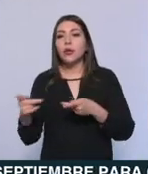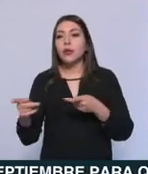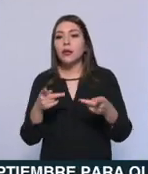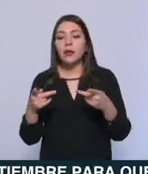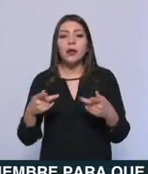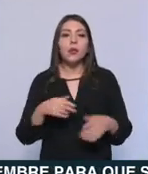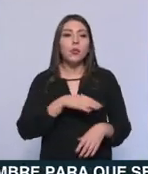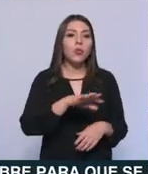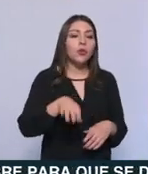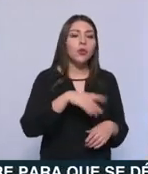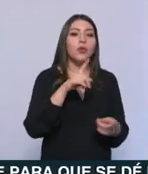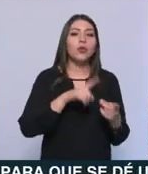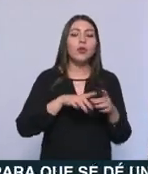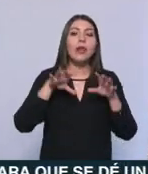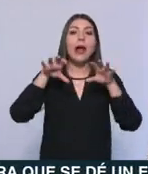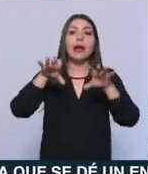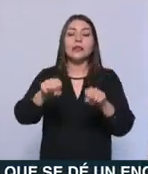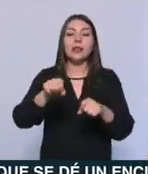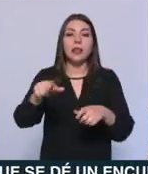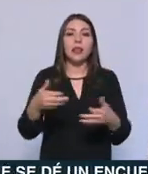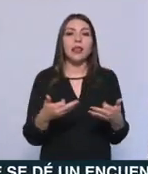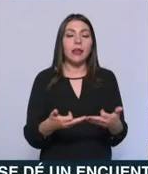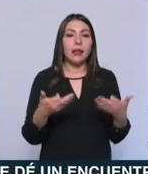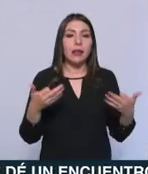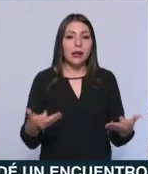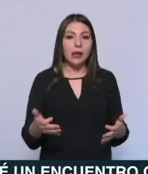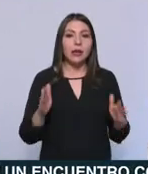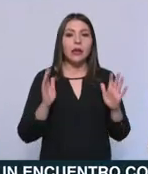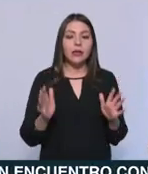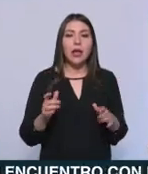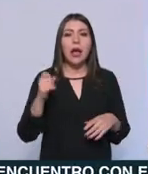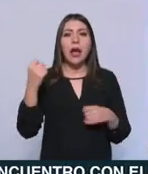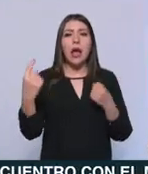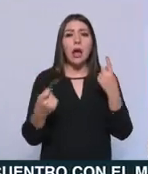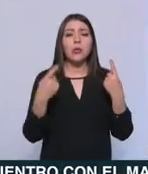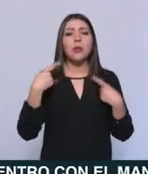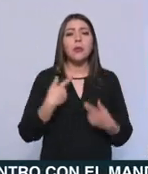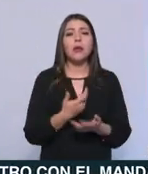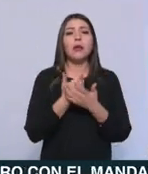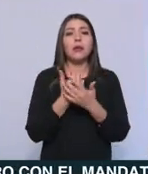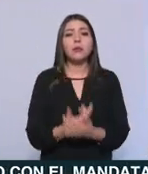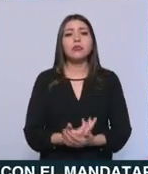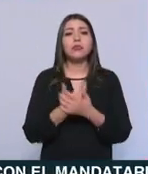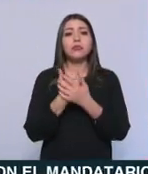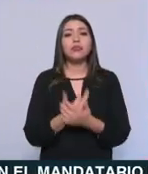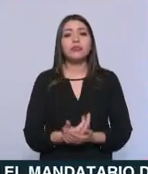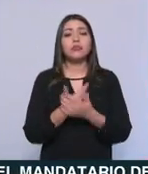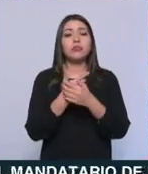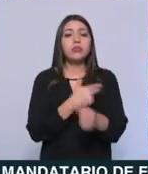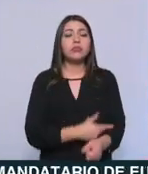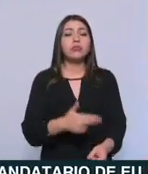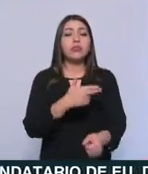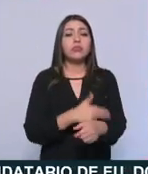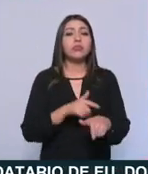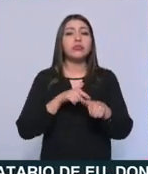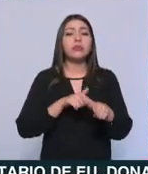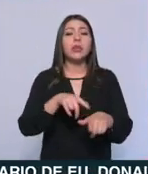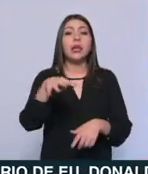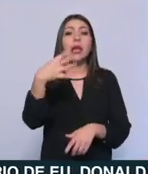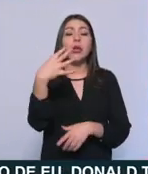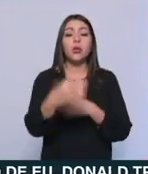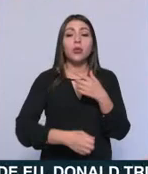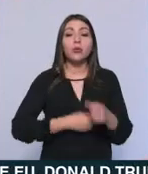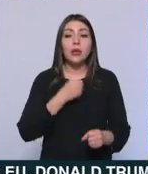de Vivienda. Algunos incluso tenían ya 14 años. Y entonces el último esfuerzo fue